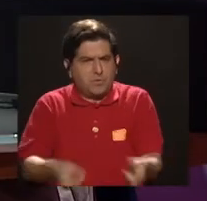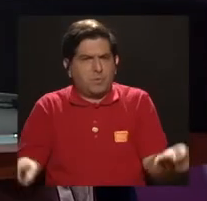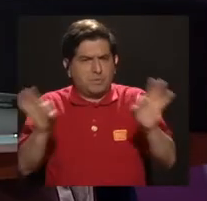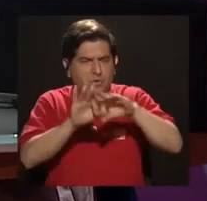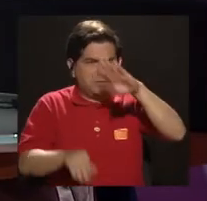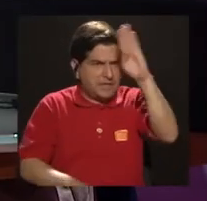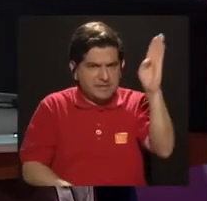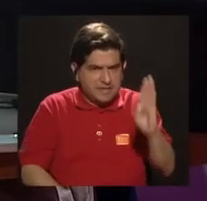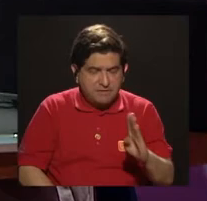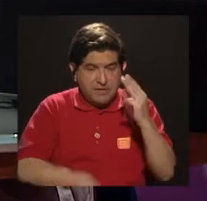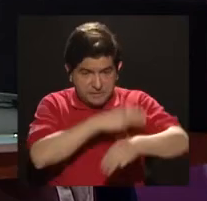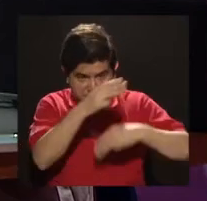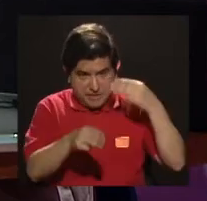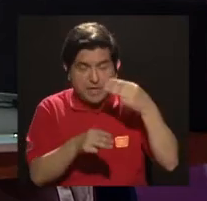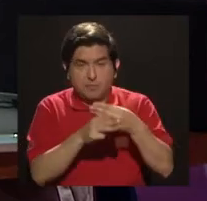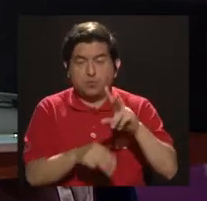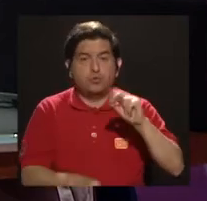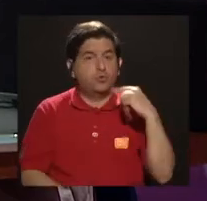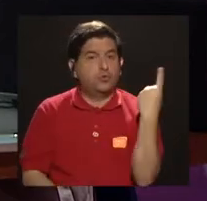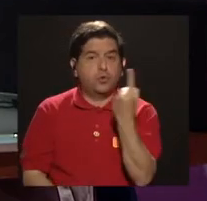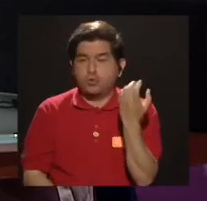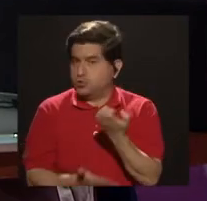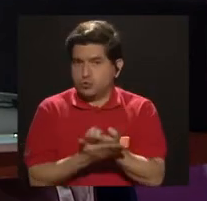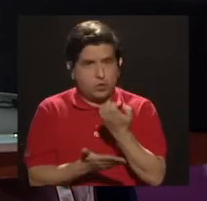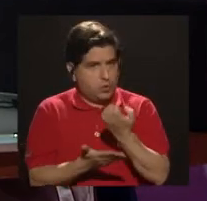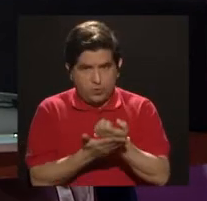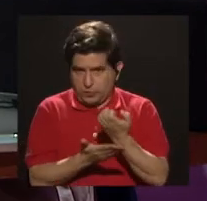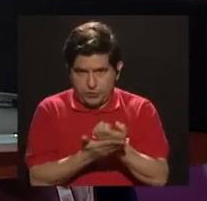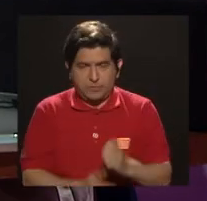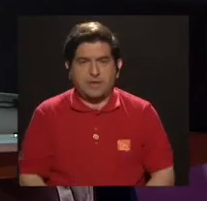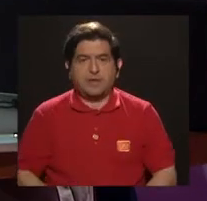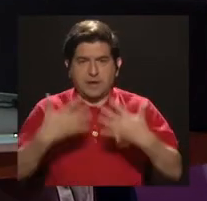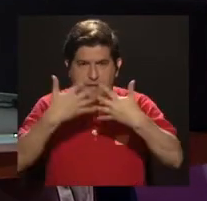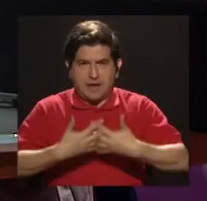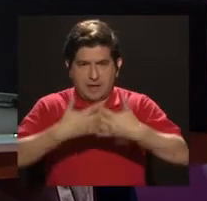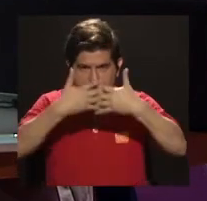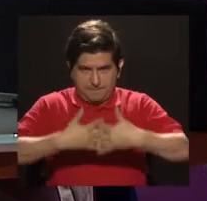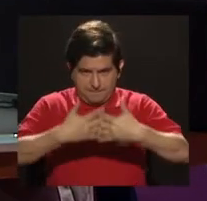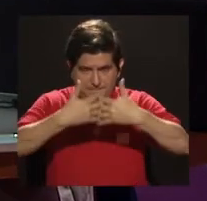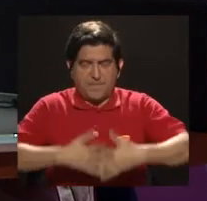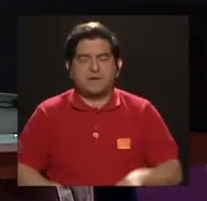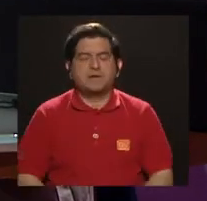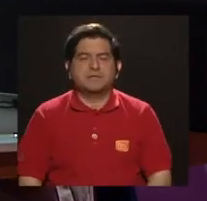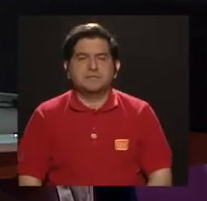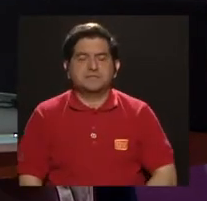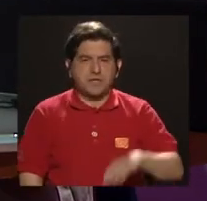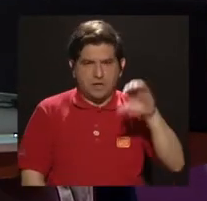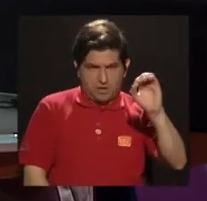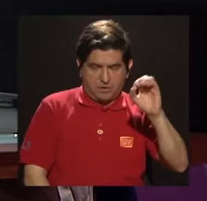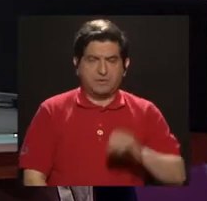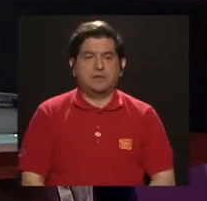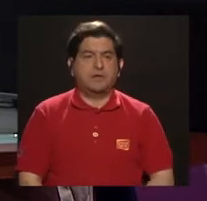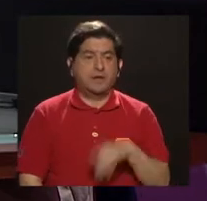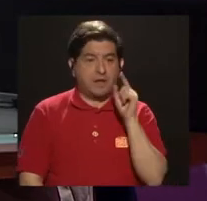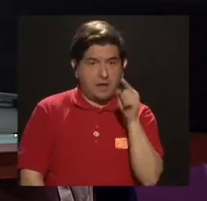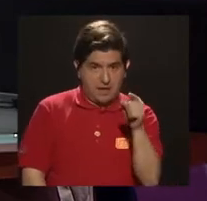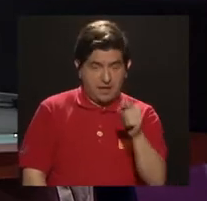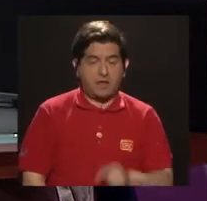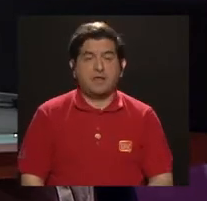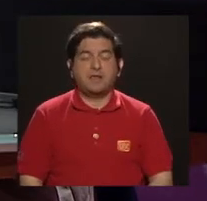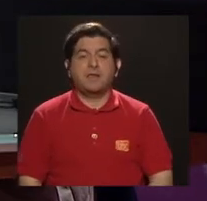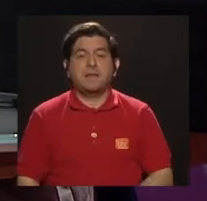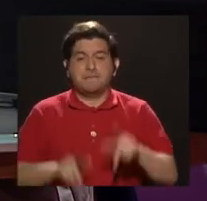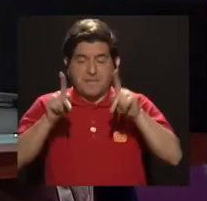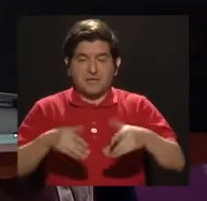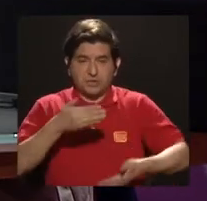el mundo no solamente en la economía brasileña es la empresa del break y quien lideraba o derek hoy está